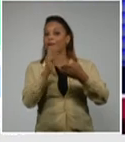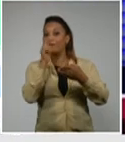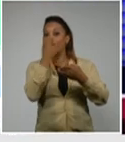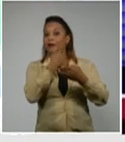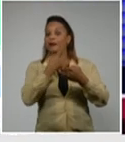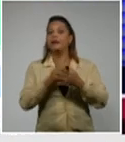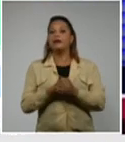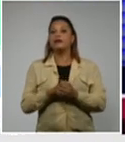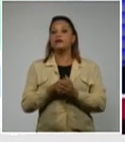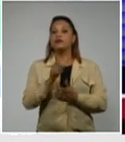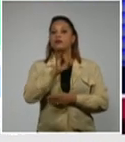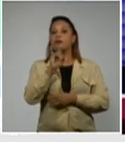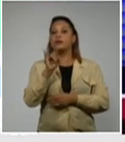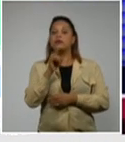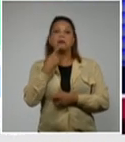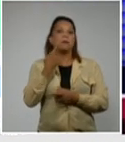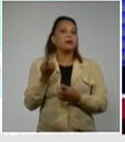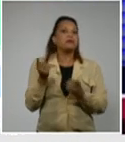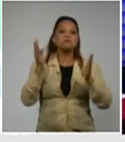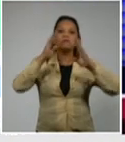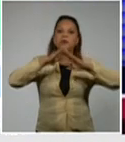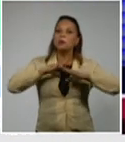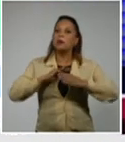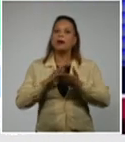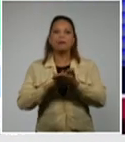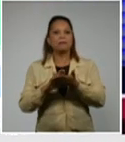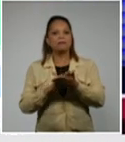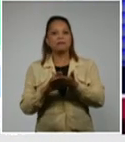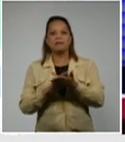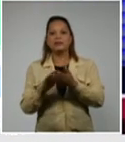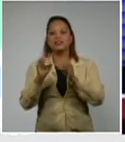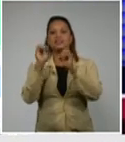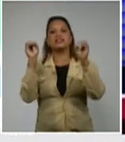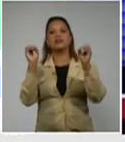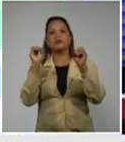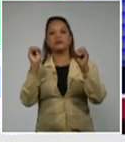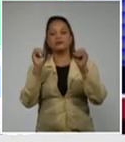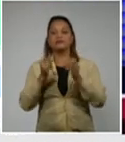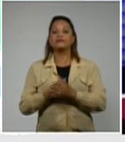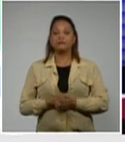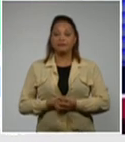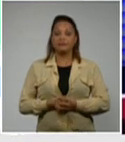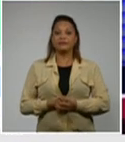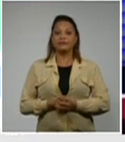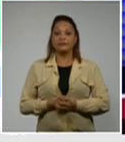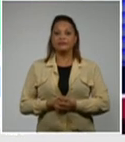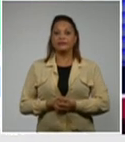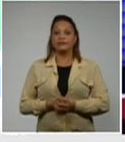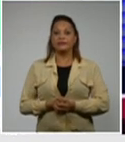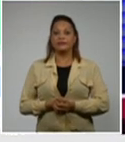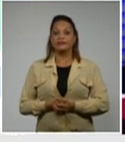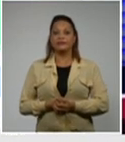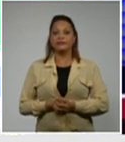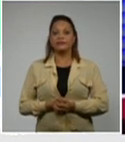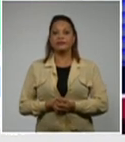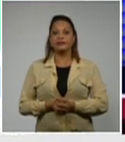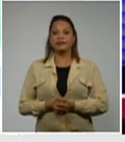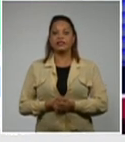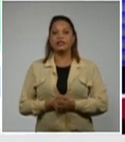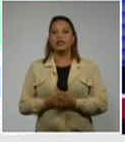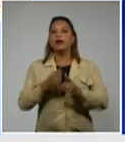procesar, pero no se confirmó ningún caso. No obstante, por tasa de